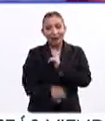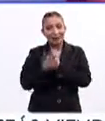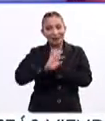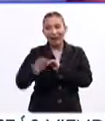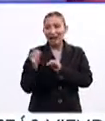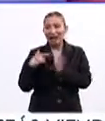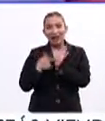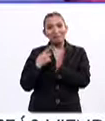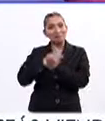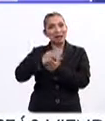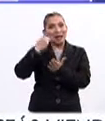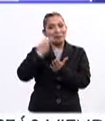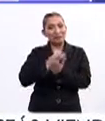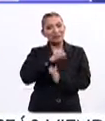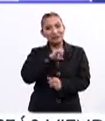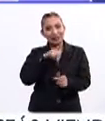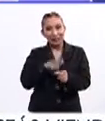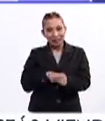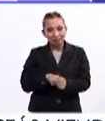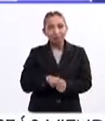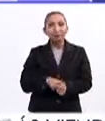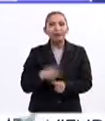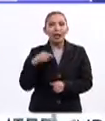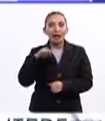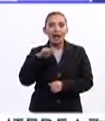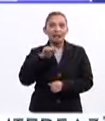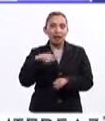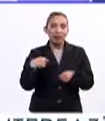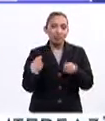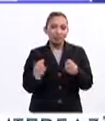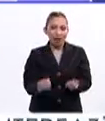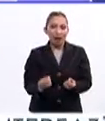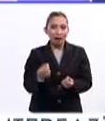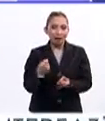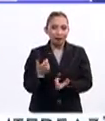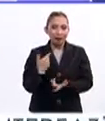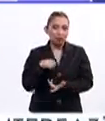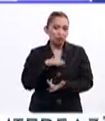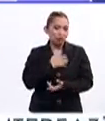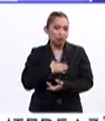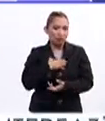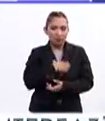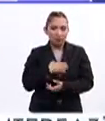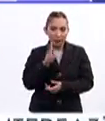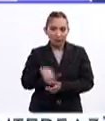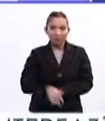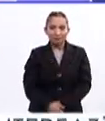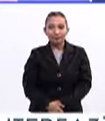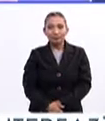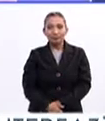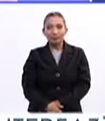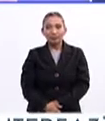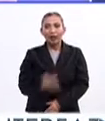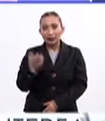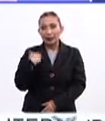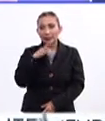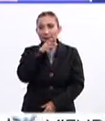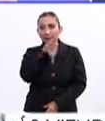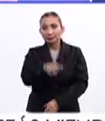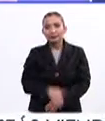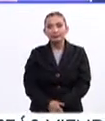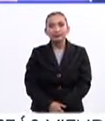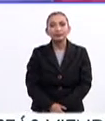está con este premio especial que la NASA otorga y pues estamos muy contentos, la verdad, con este